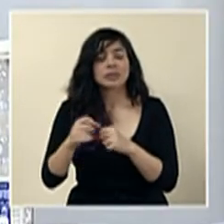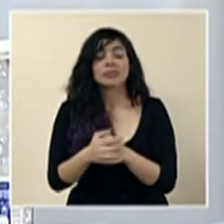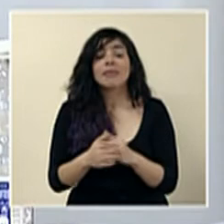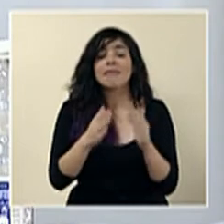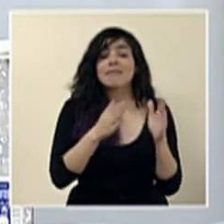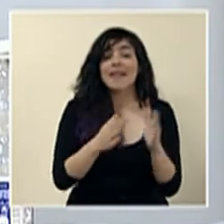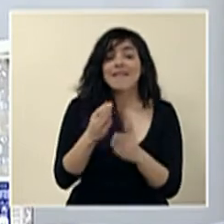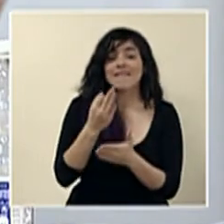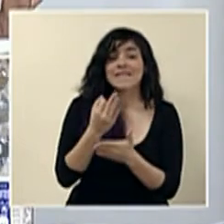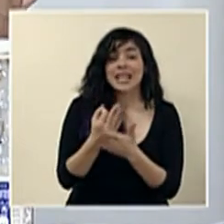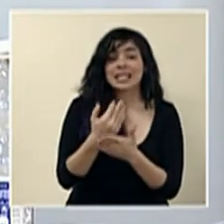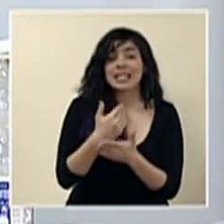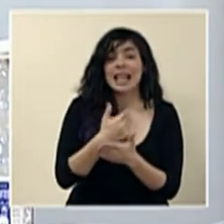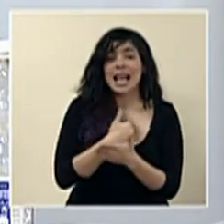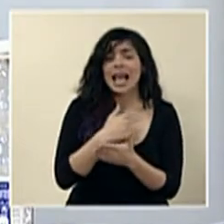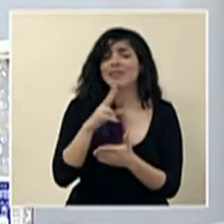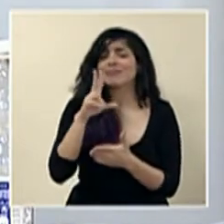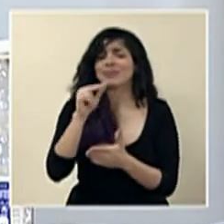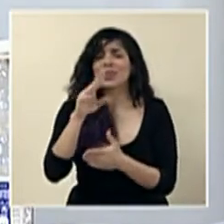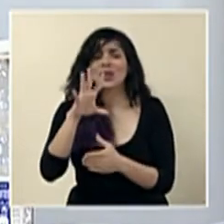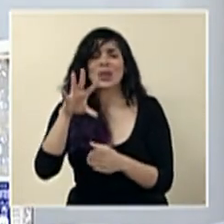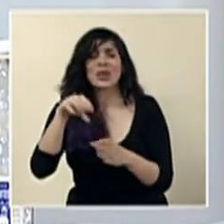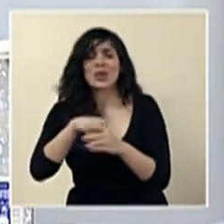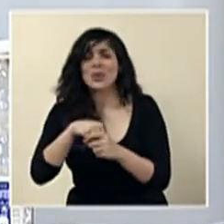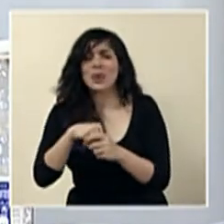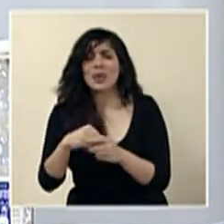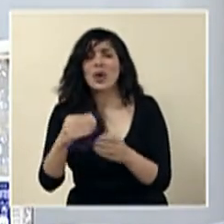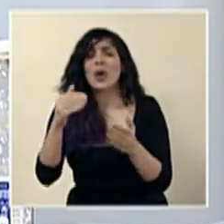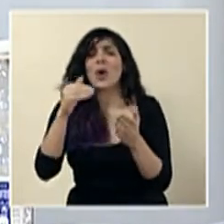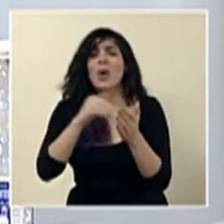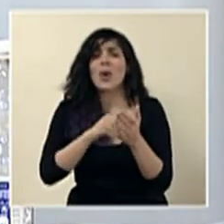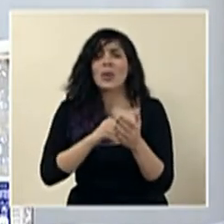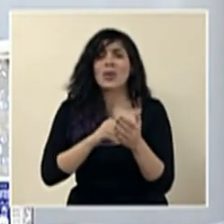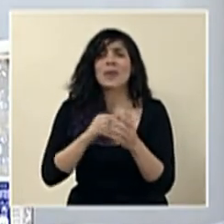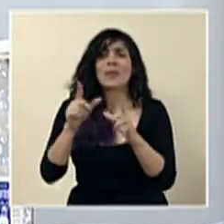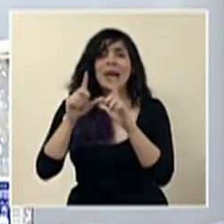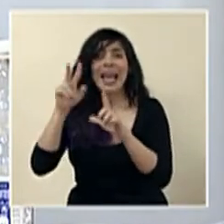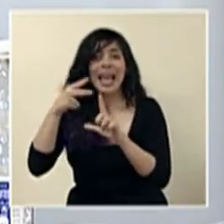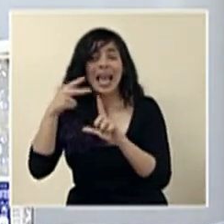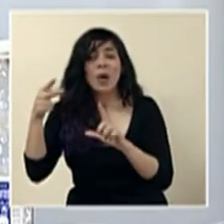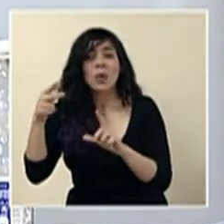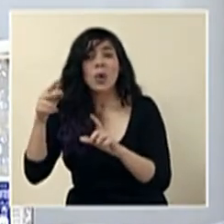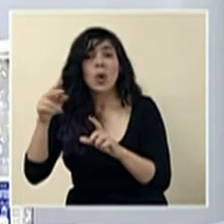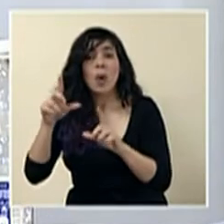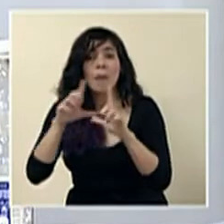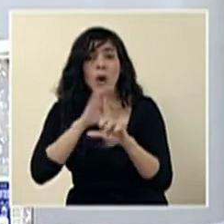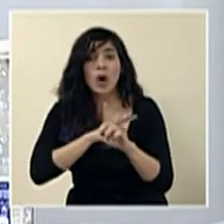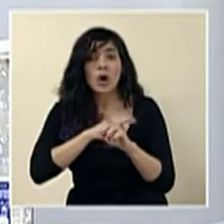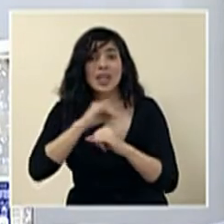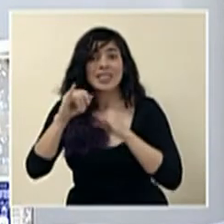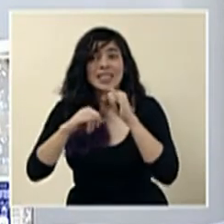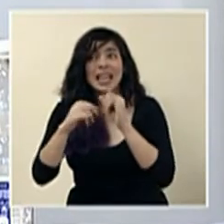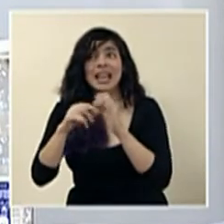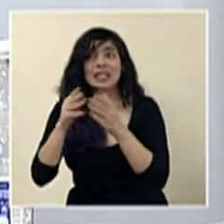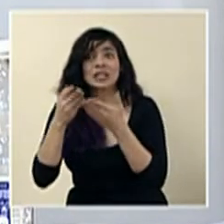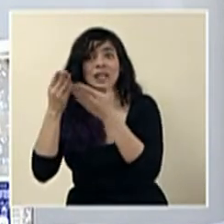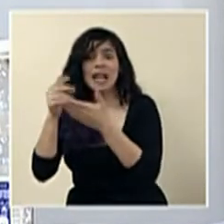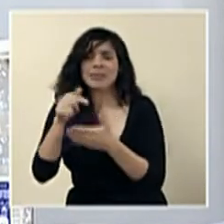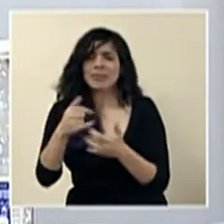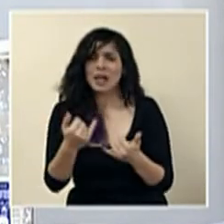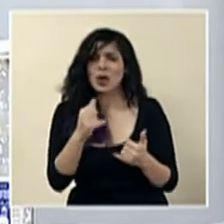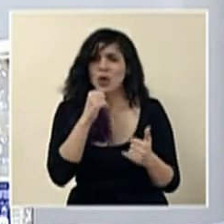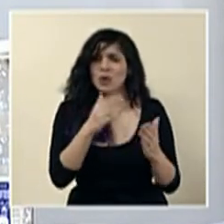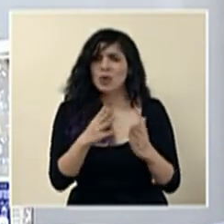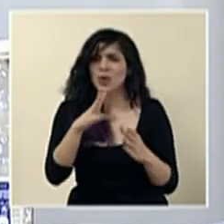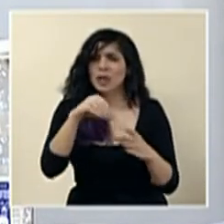nosotros presentamos no incluye ir otra vez a colocar eurobonos a los mercados internacionales. No los incluye. Habría